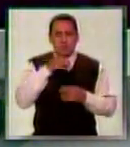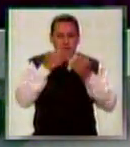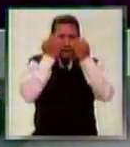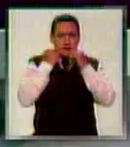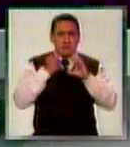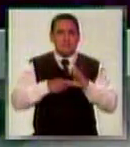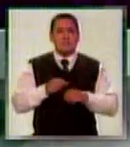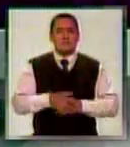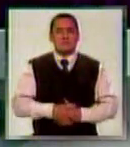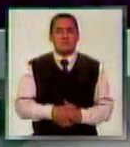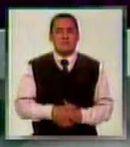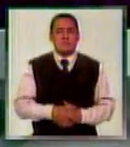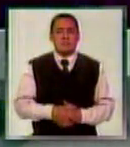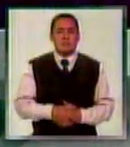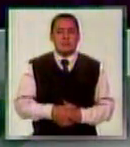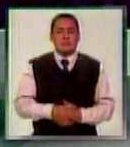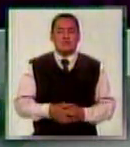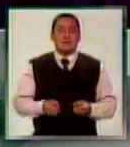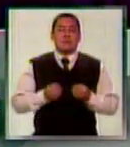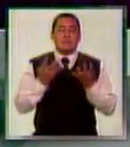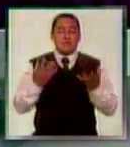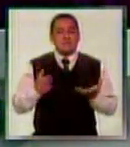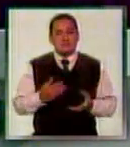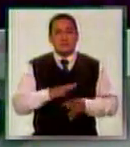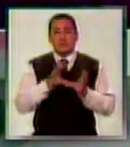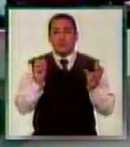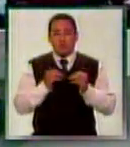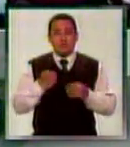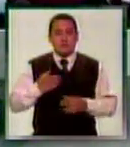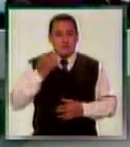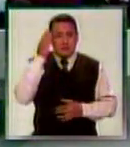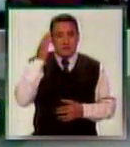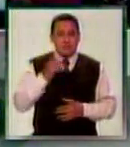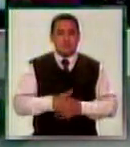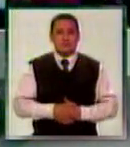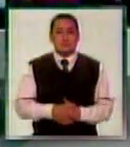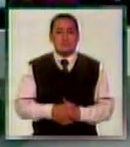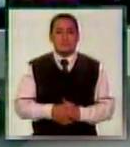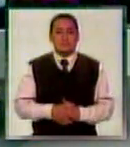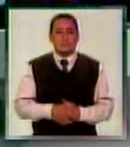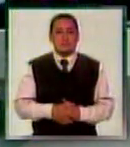Feria. Bueno, todos sabemos ya que hay esta